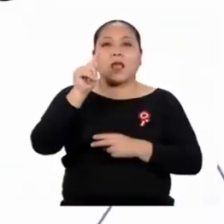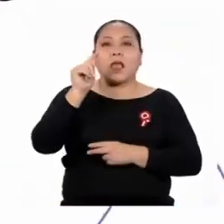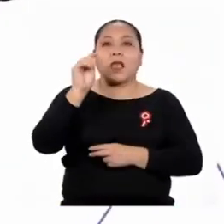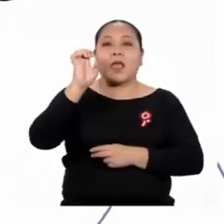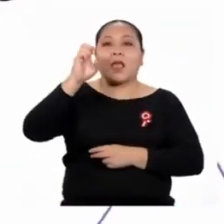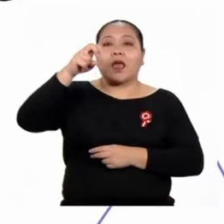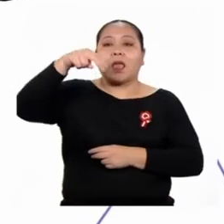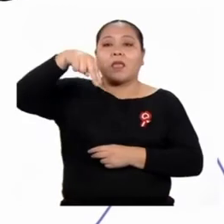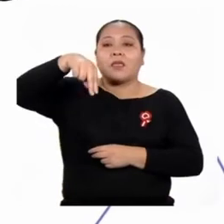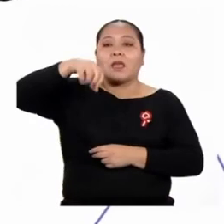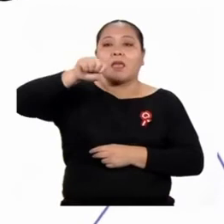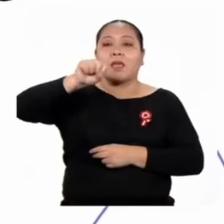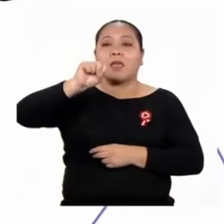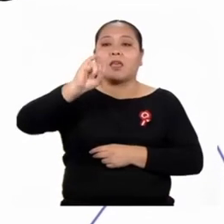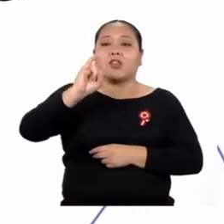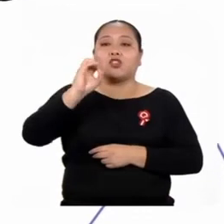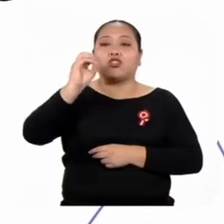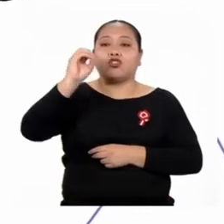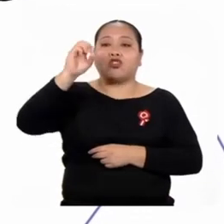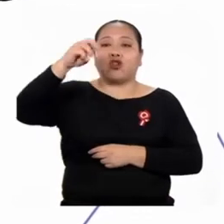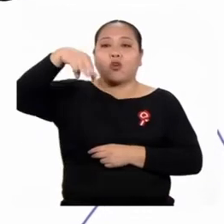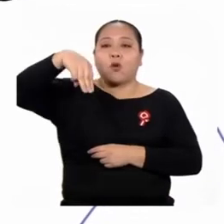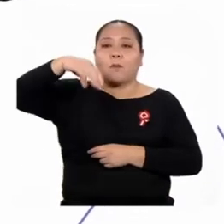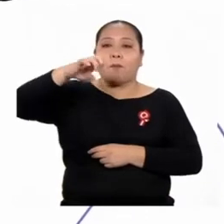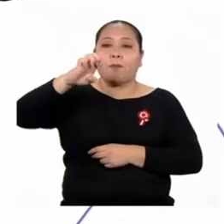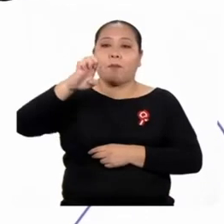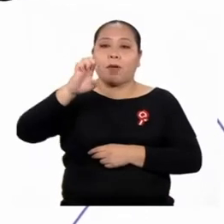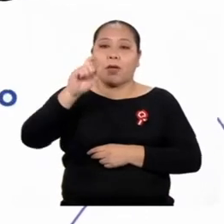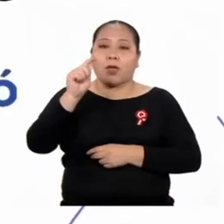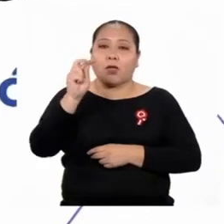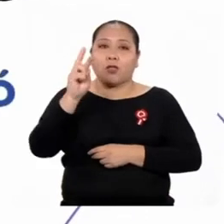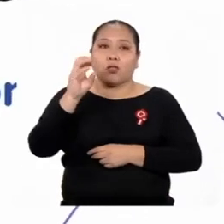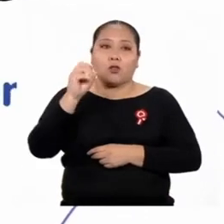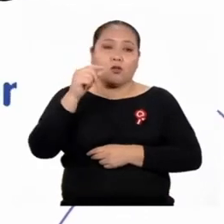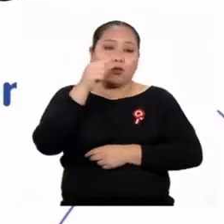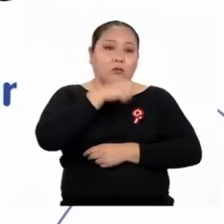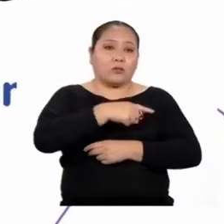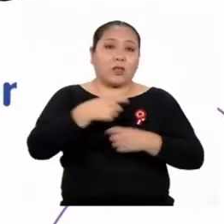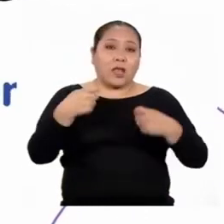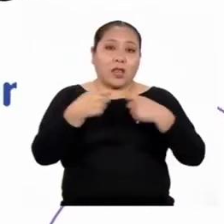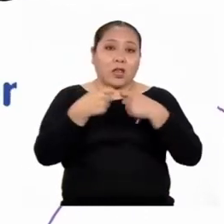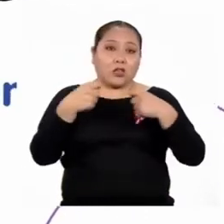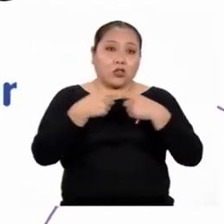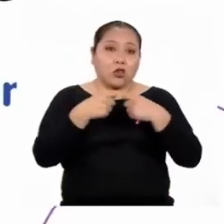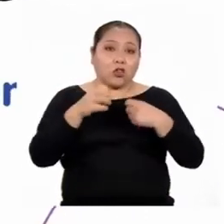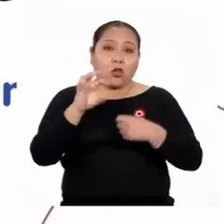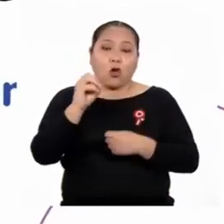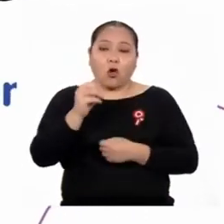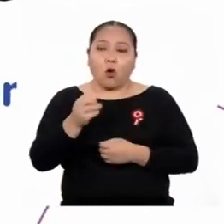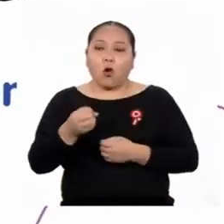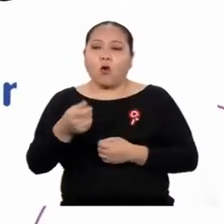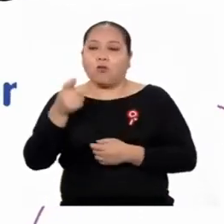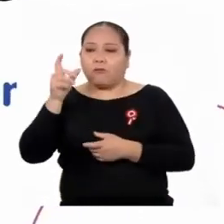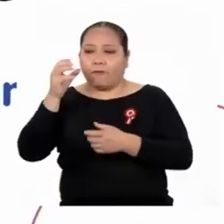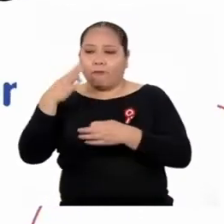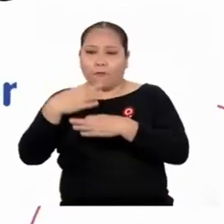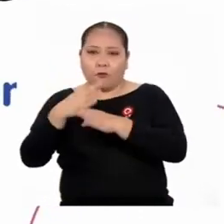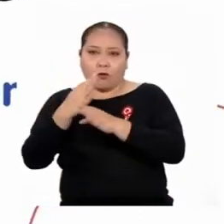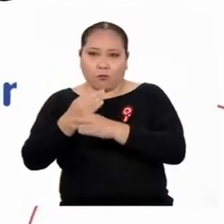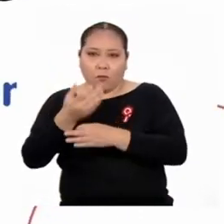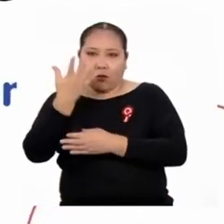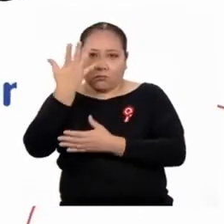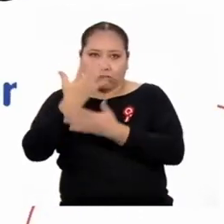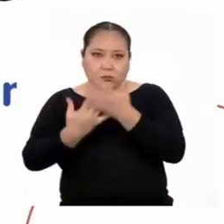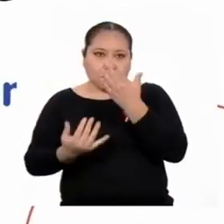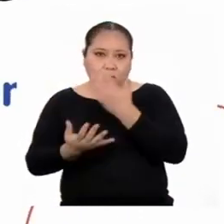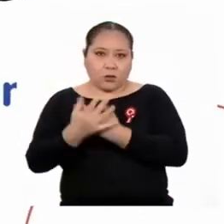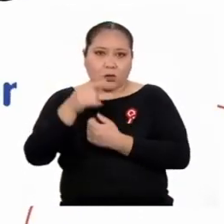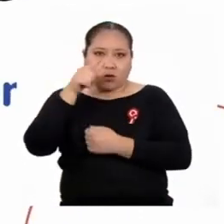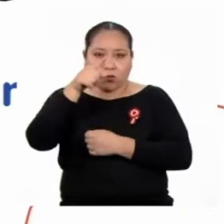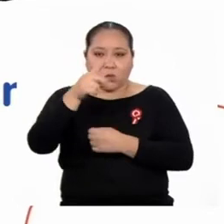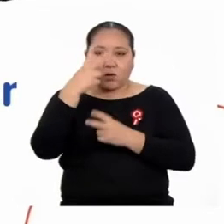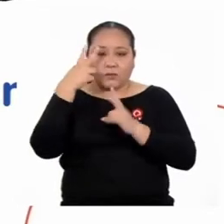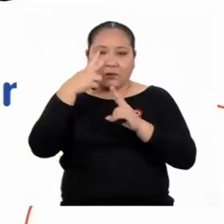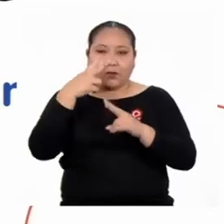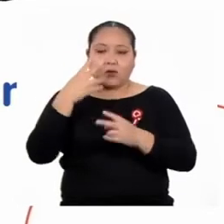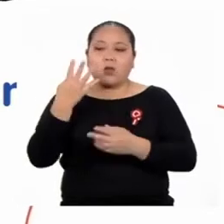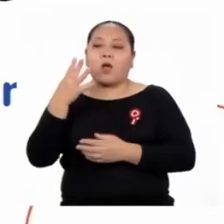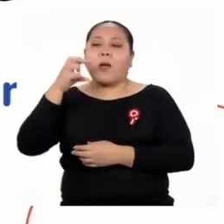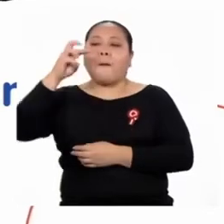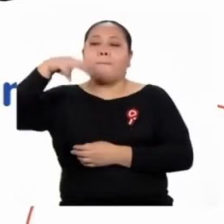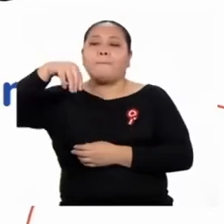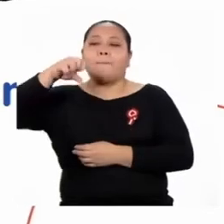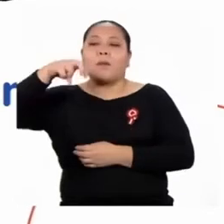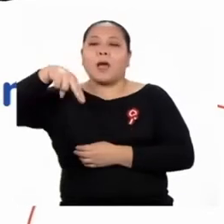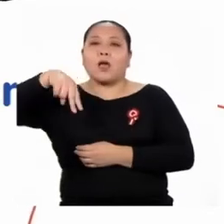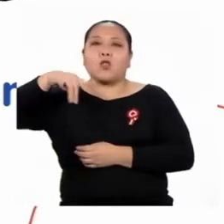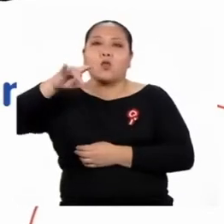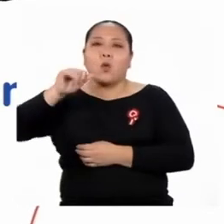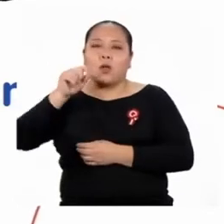tensiómetro, y que existen en dos tipos, el electrónico y el manual. Y el que tú has visto es el manual, que es un